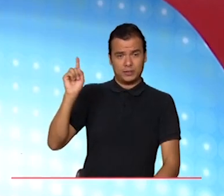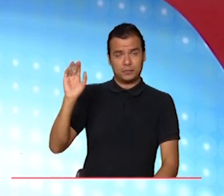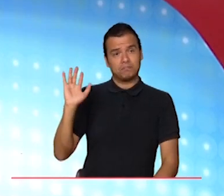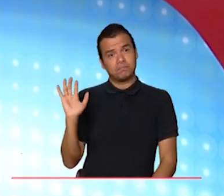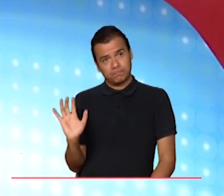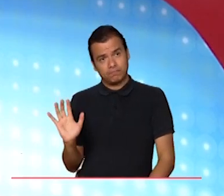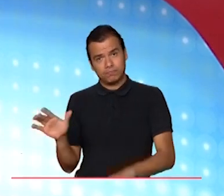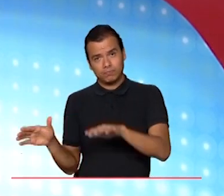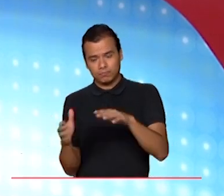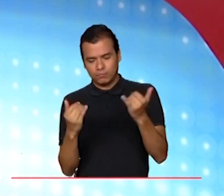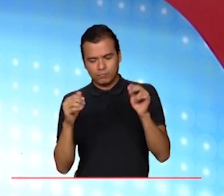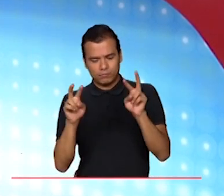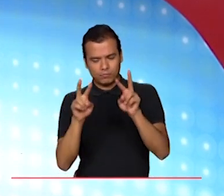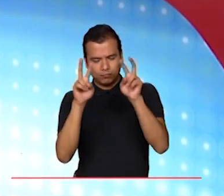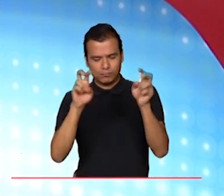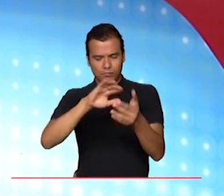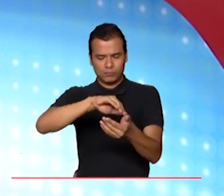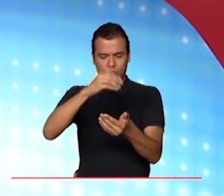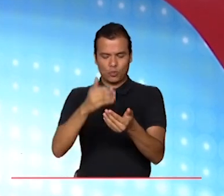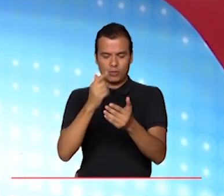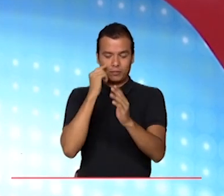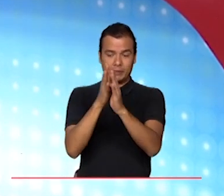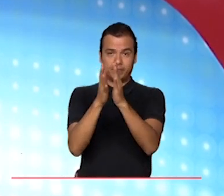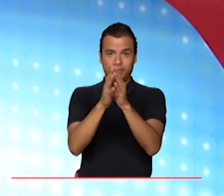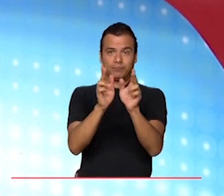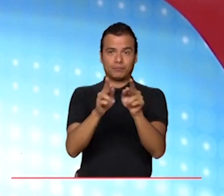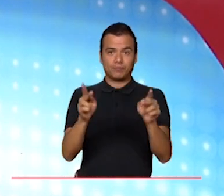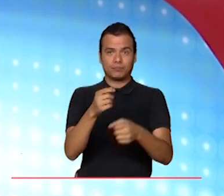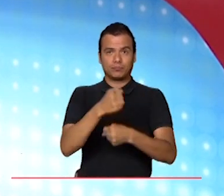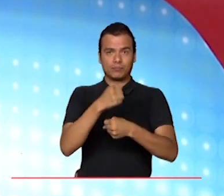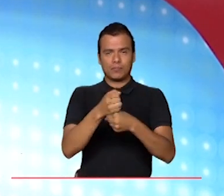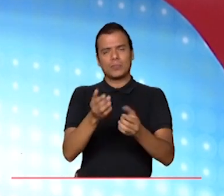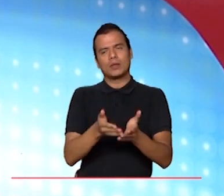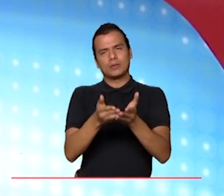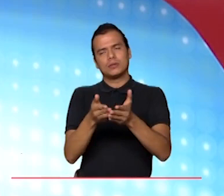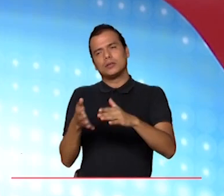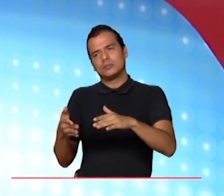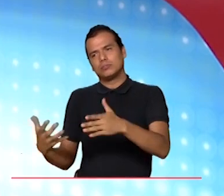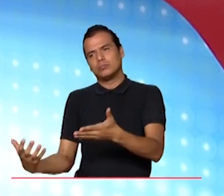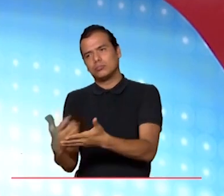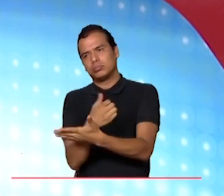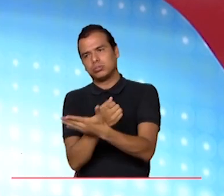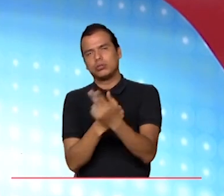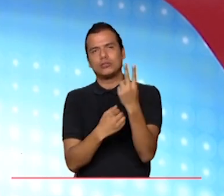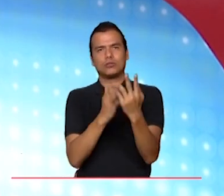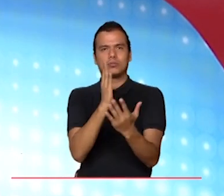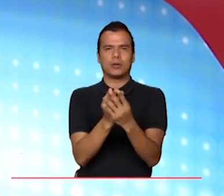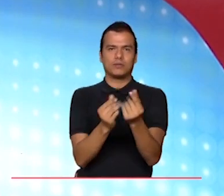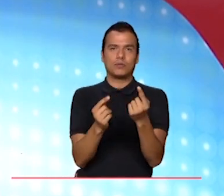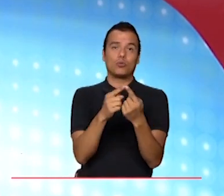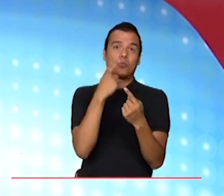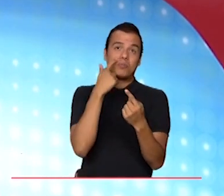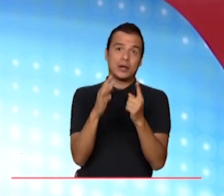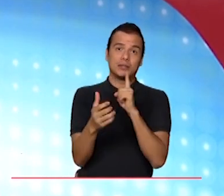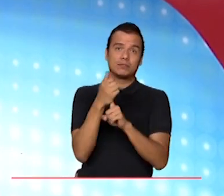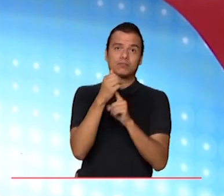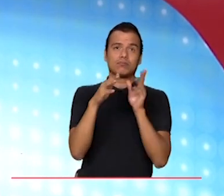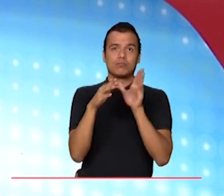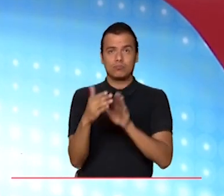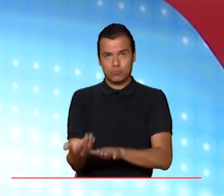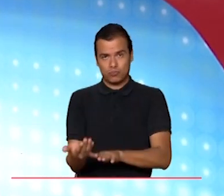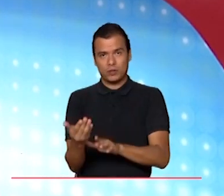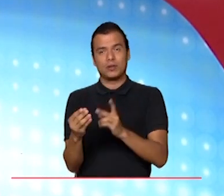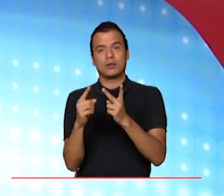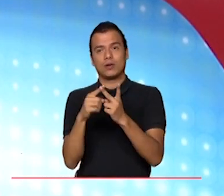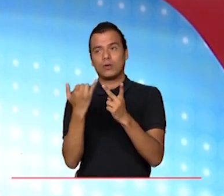Nos trasladamos a Tumaco, Nariño, porque allí dos pescadores desaparecieron. Uno, lamentablemente, ya habría sido hallado sin vida, mientras que continúan las